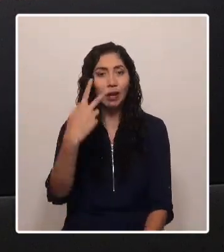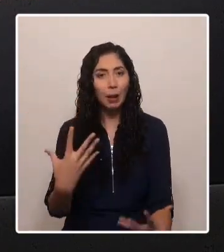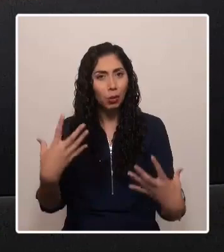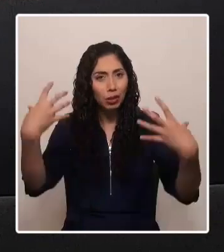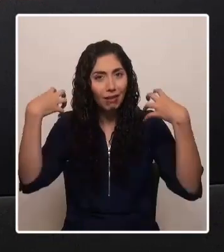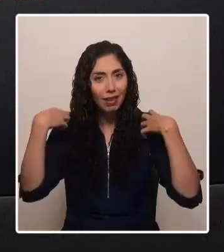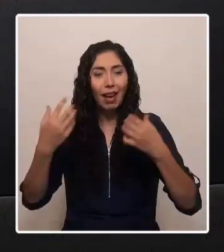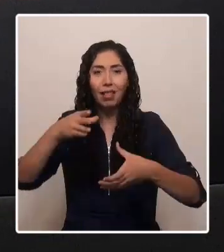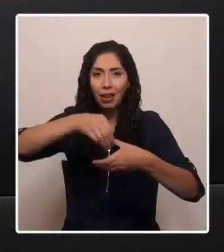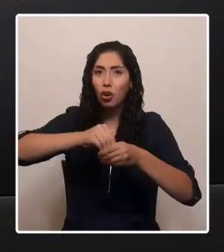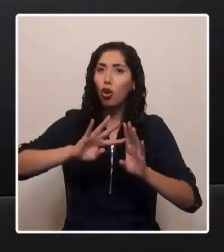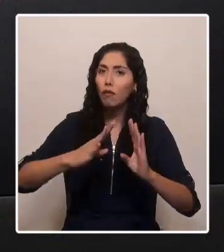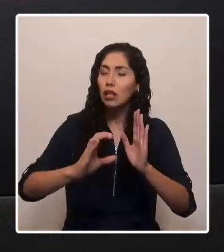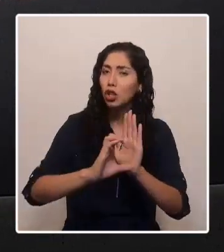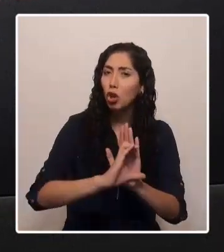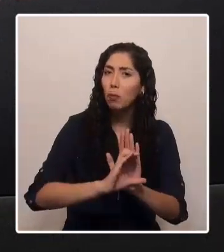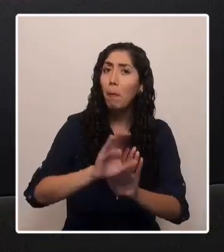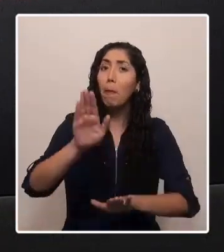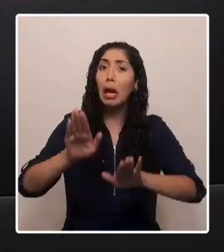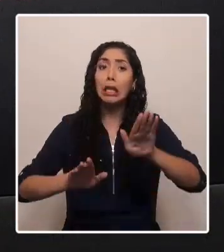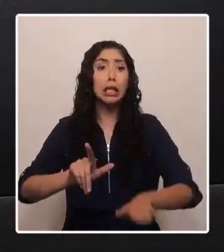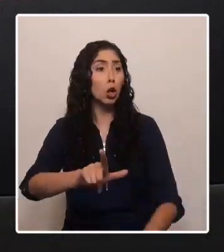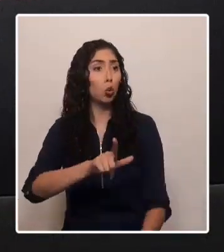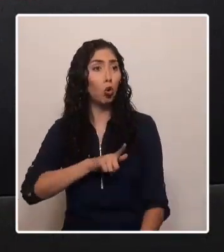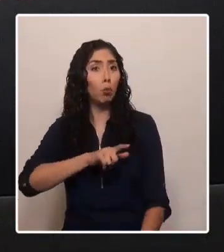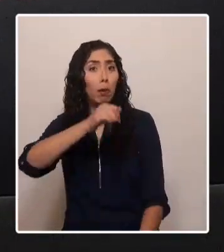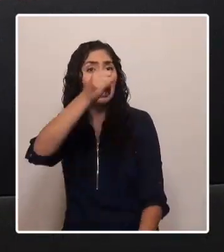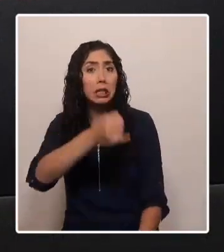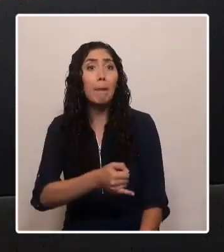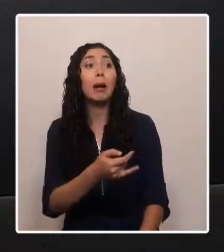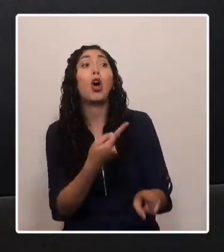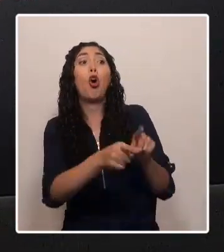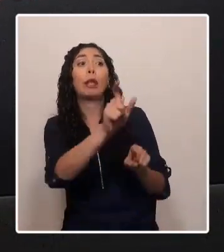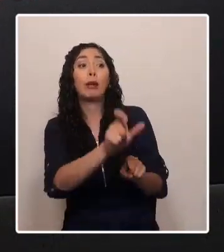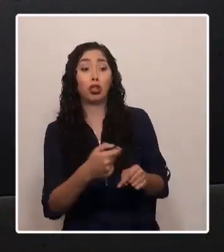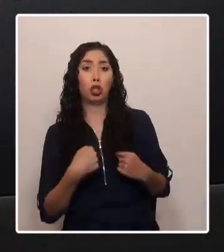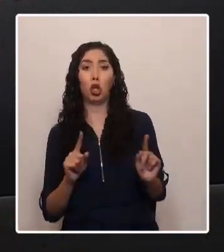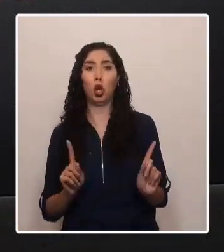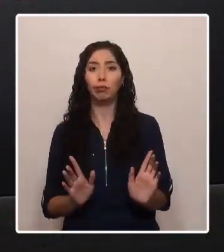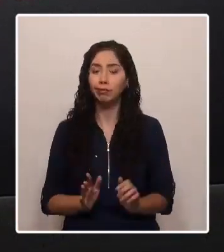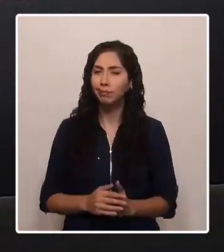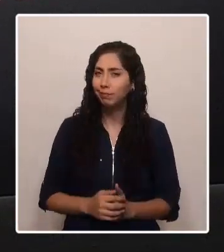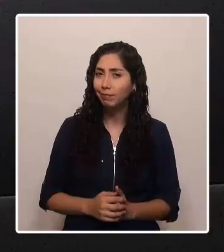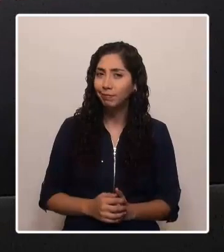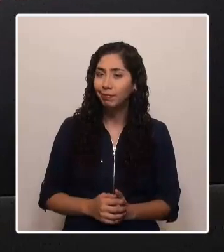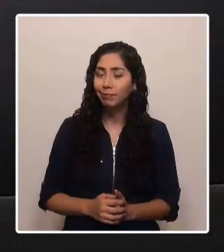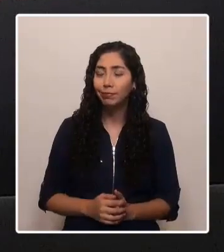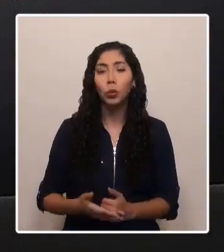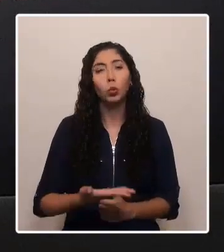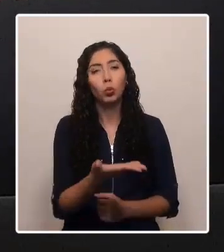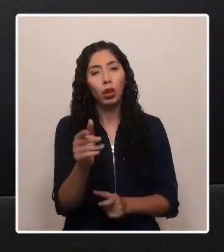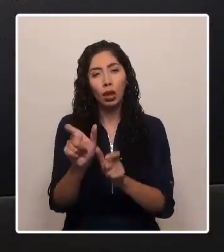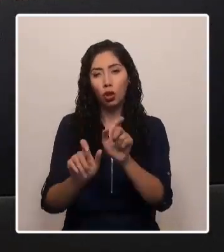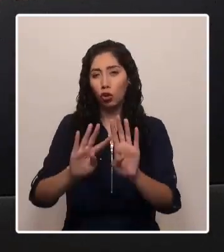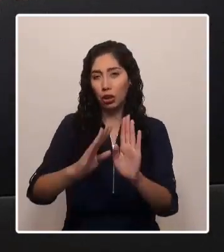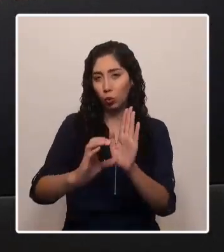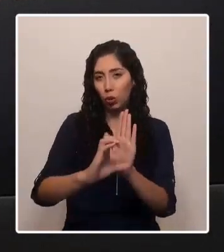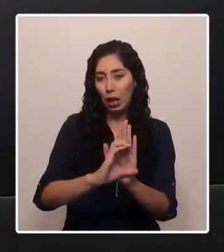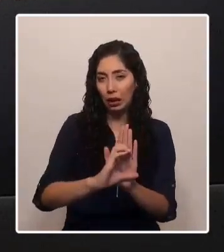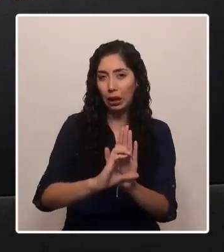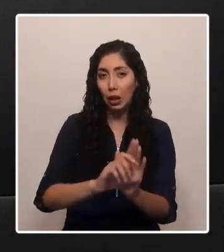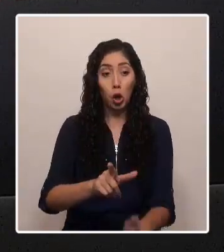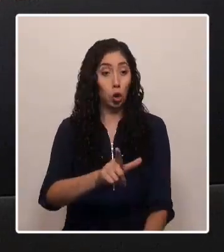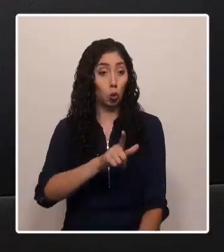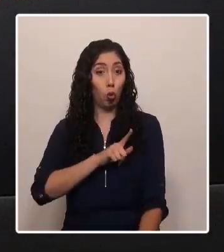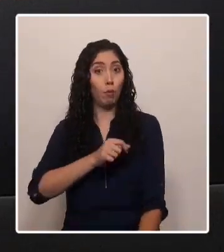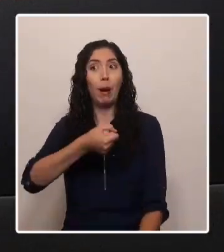convención. Pareciera que la culpa siempre la tiene otro. Señores constituyentes, no es la prensa ni la derecha la que